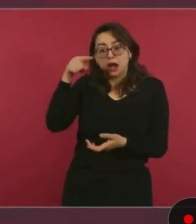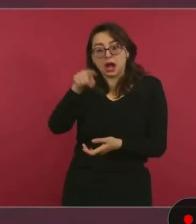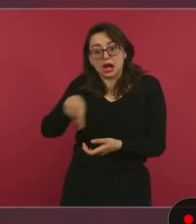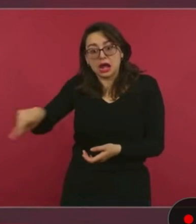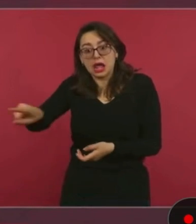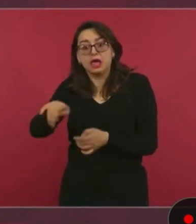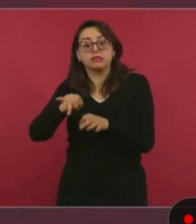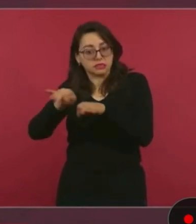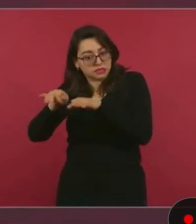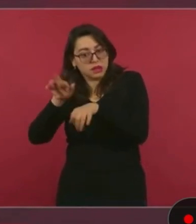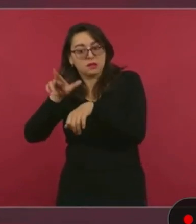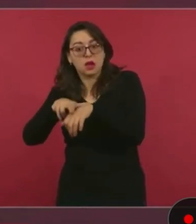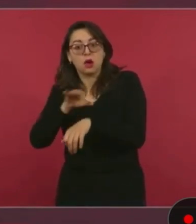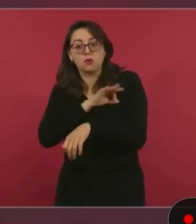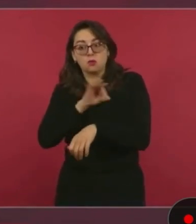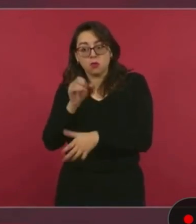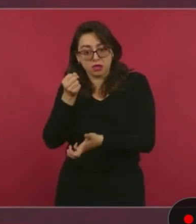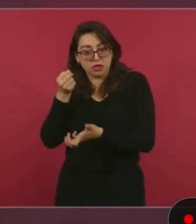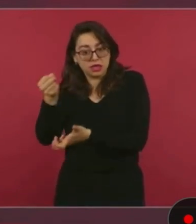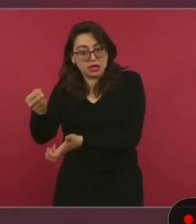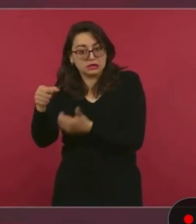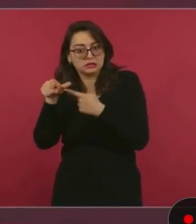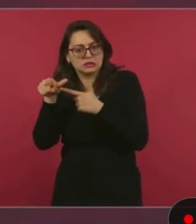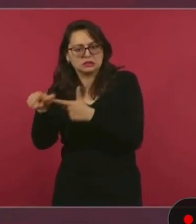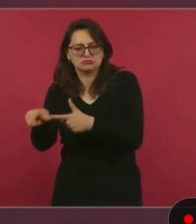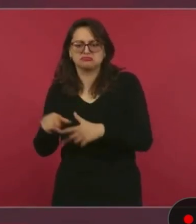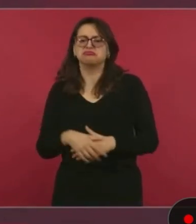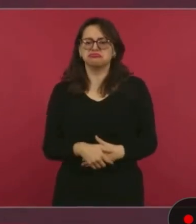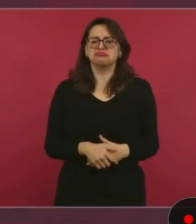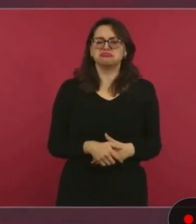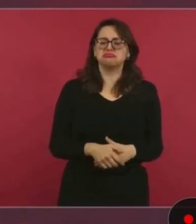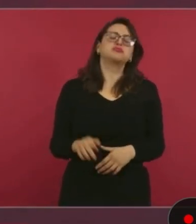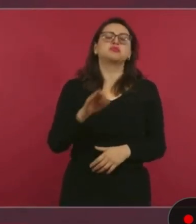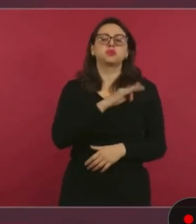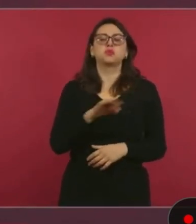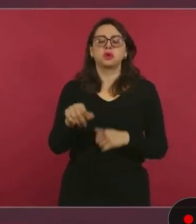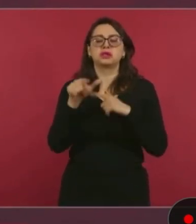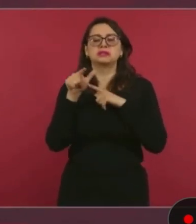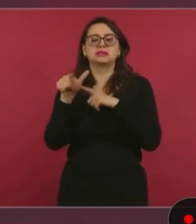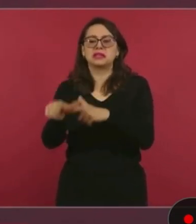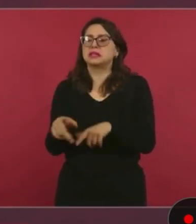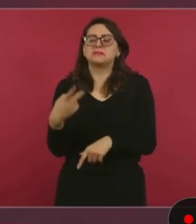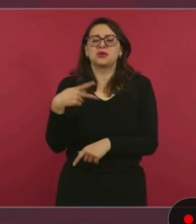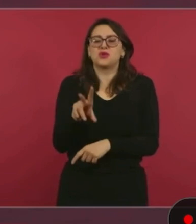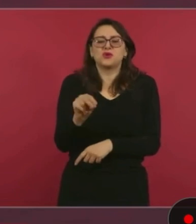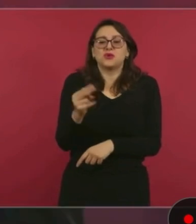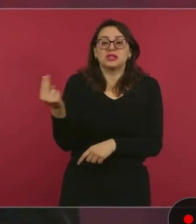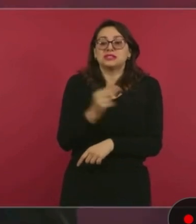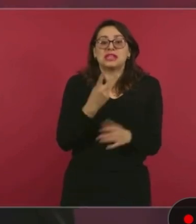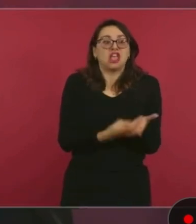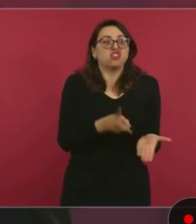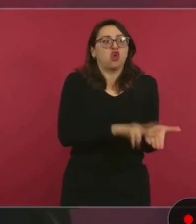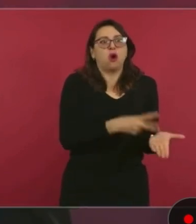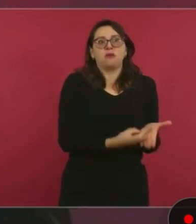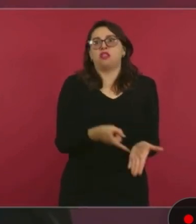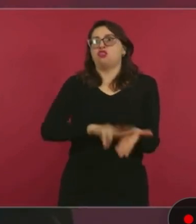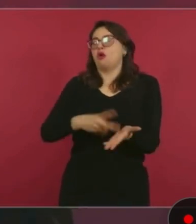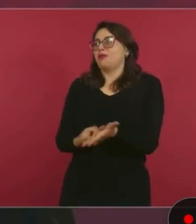si no, con el presupuesto. Es que con el presupuesto les alcanza.